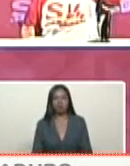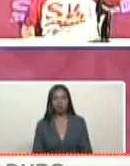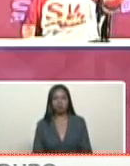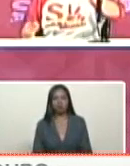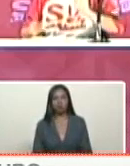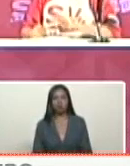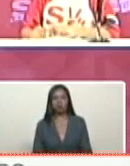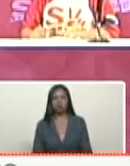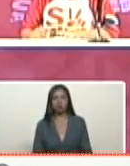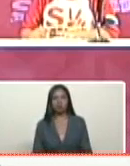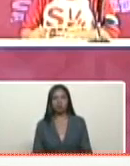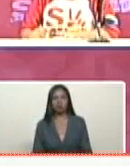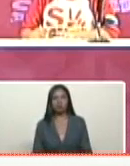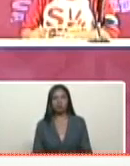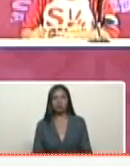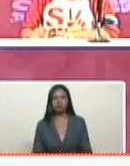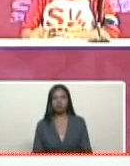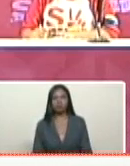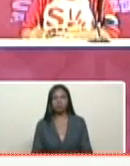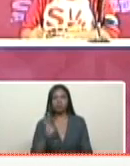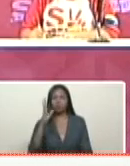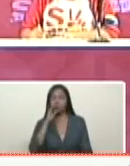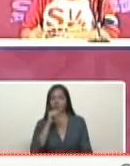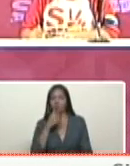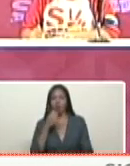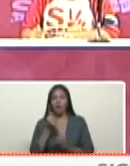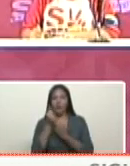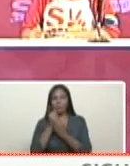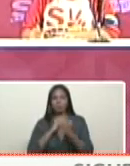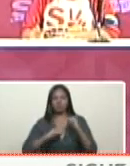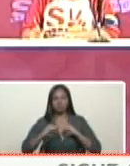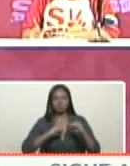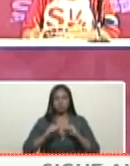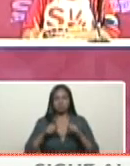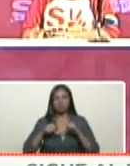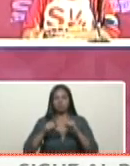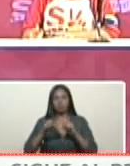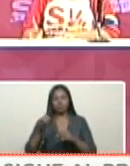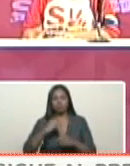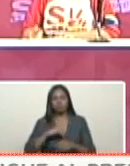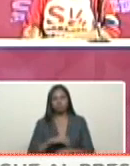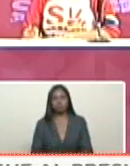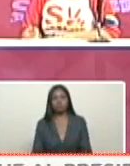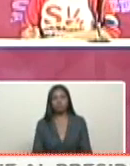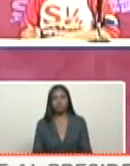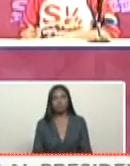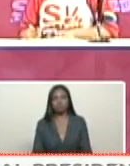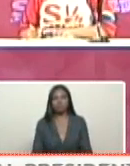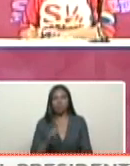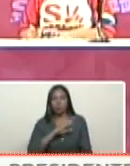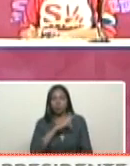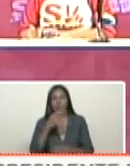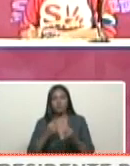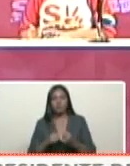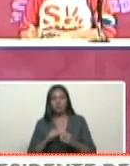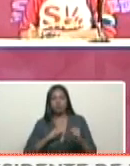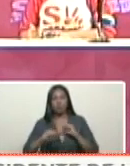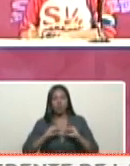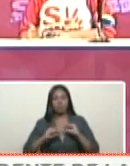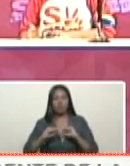No tengan duda ustedes de todo el apoyo y la movilización permanente. Un poderoso